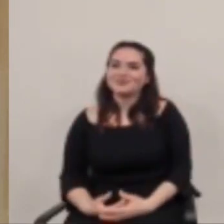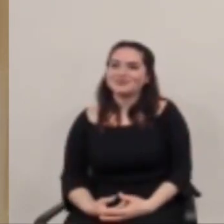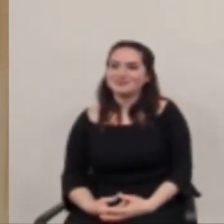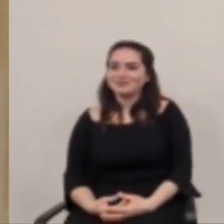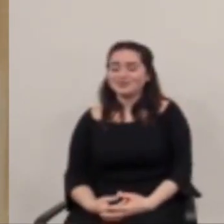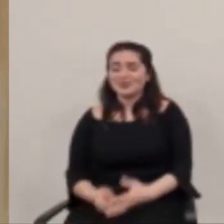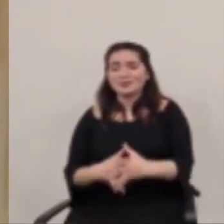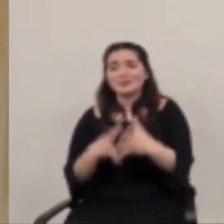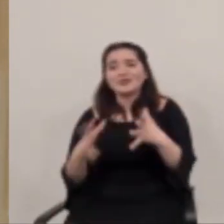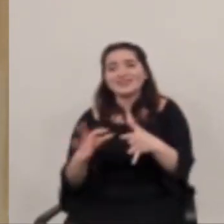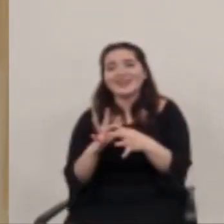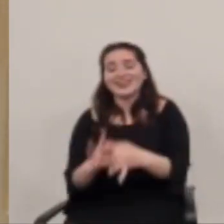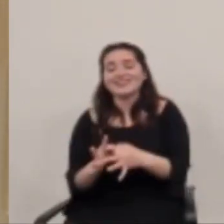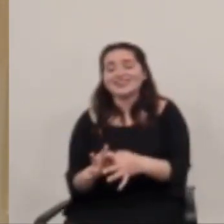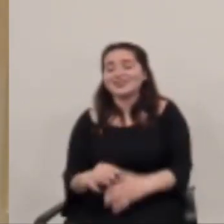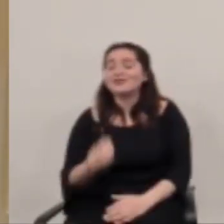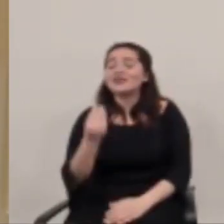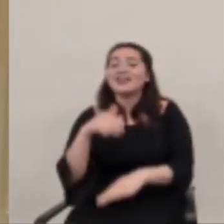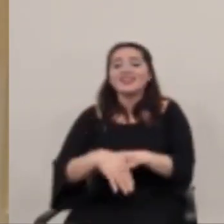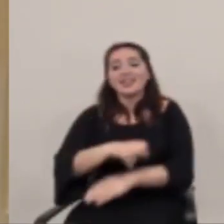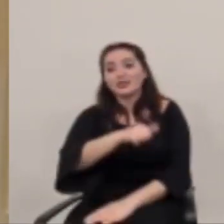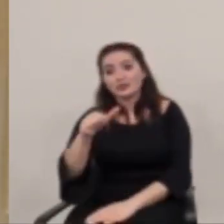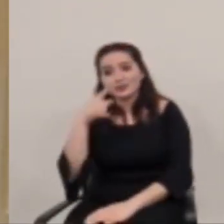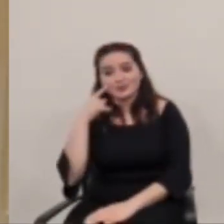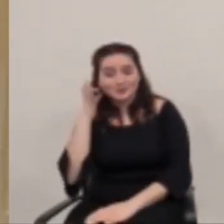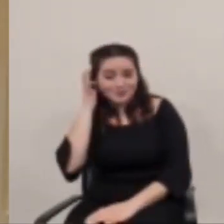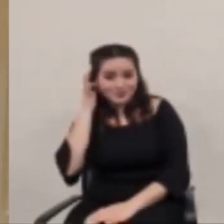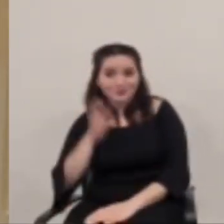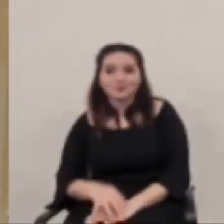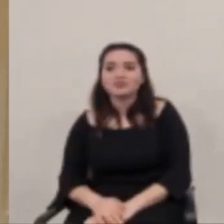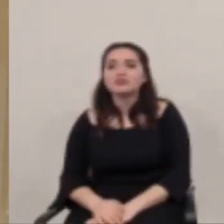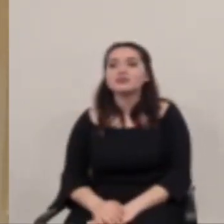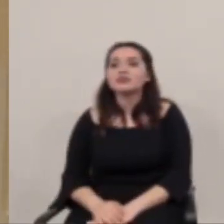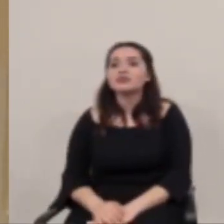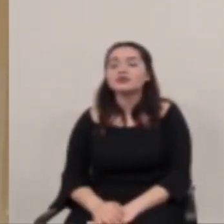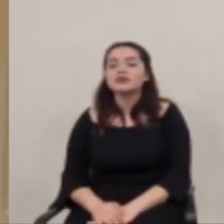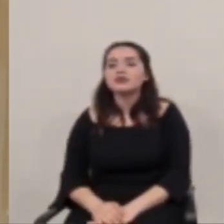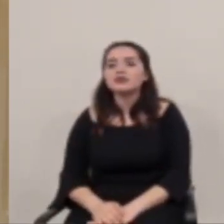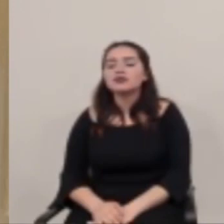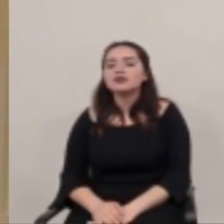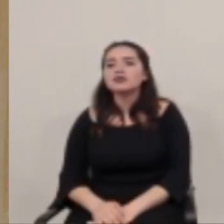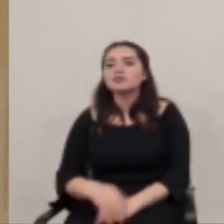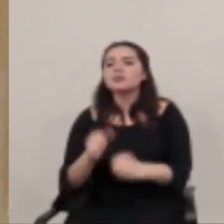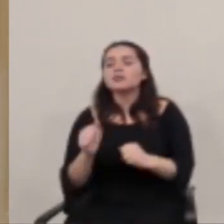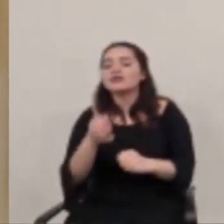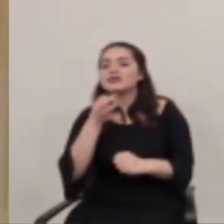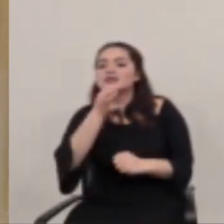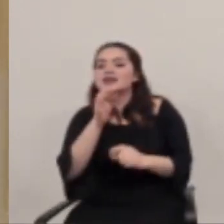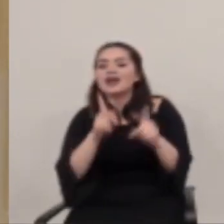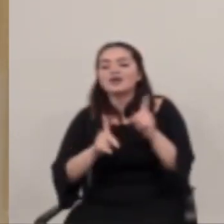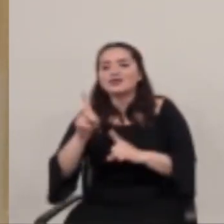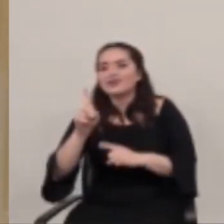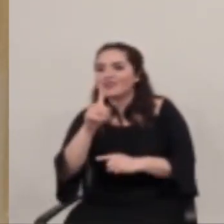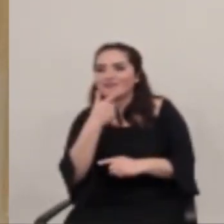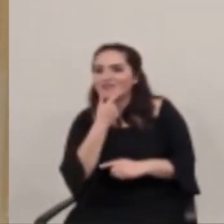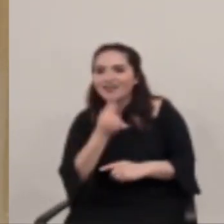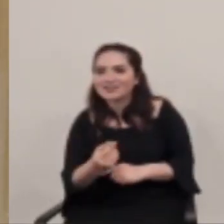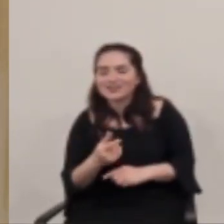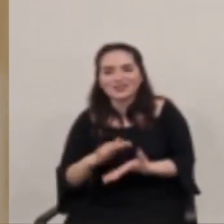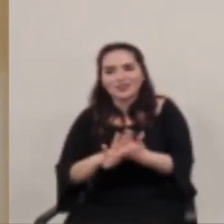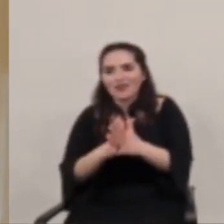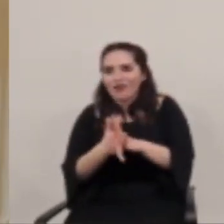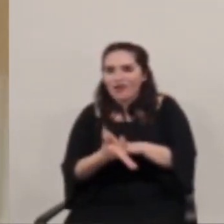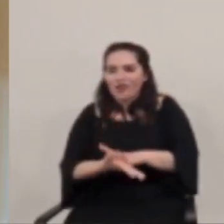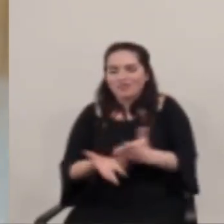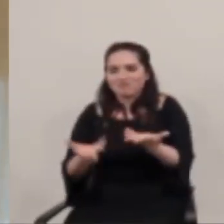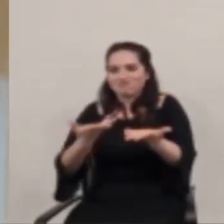Muchas gracias. Buenas tardes a todas, a todos. No me resulta fácil ahora poder decir algo, ¿eh?, después de todo lo que hemos escuchado, de lo que hemos